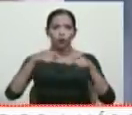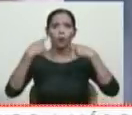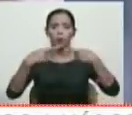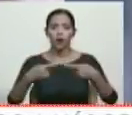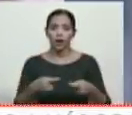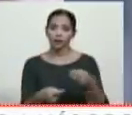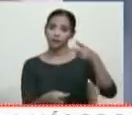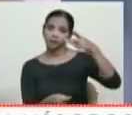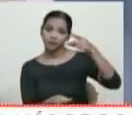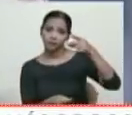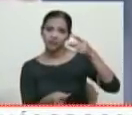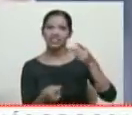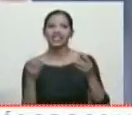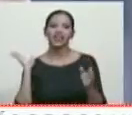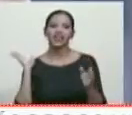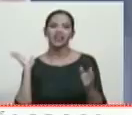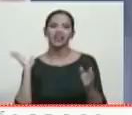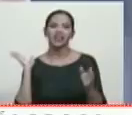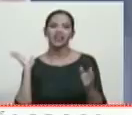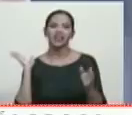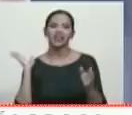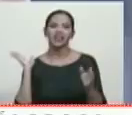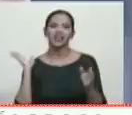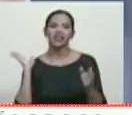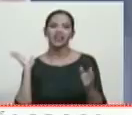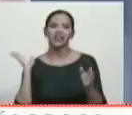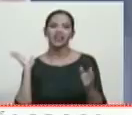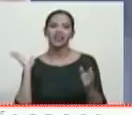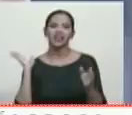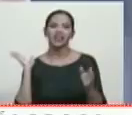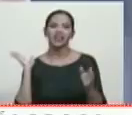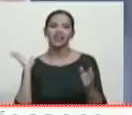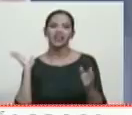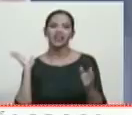que deviene de las leyes. En ese examen.